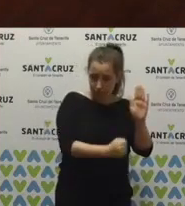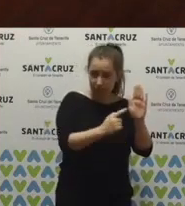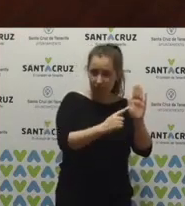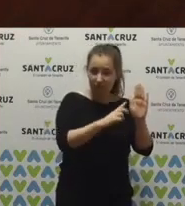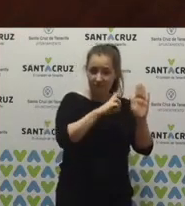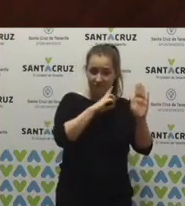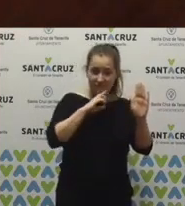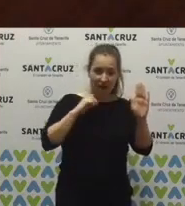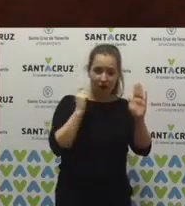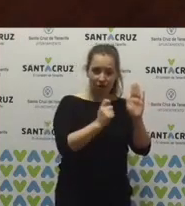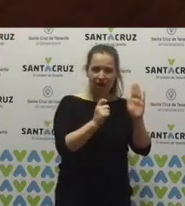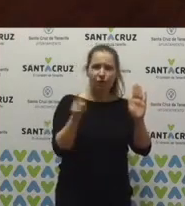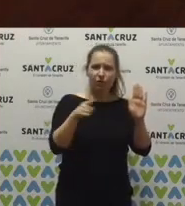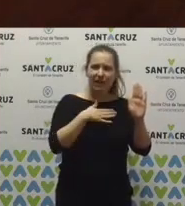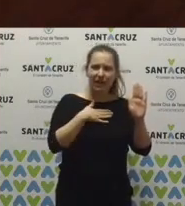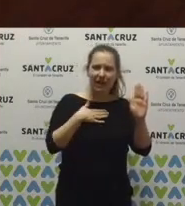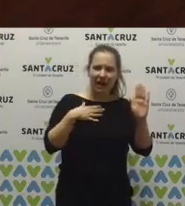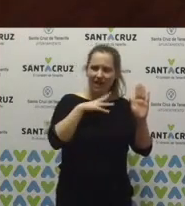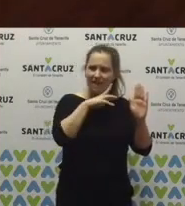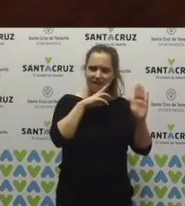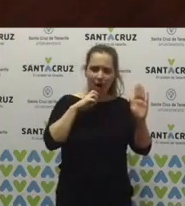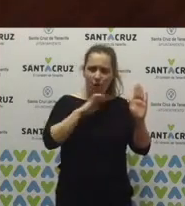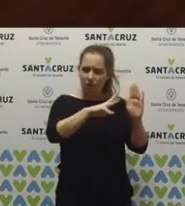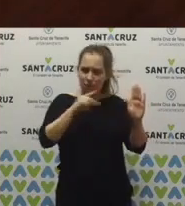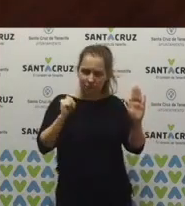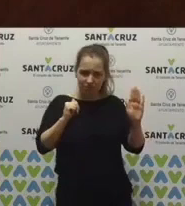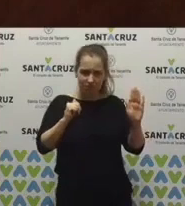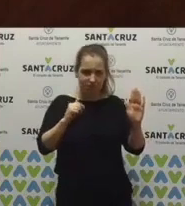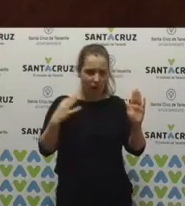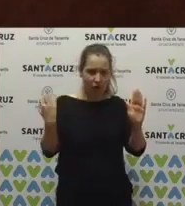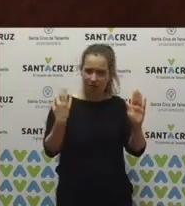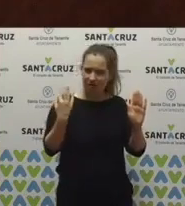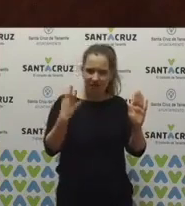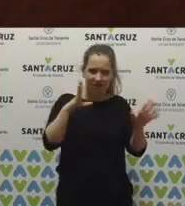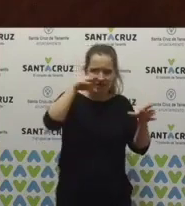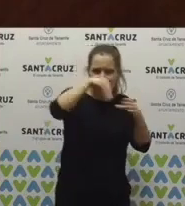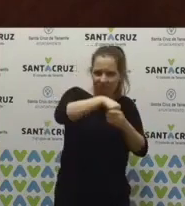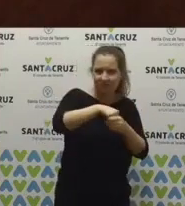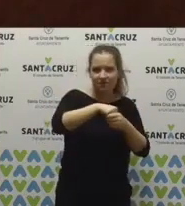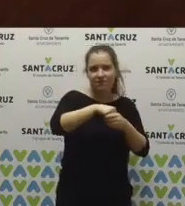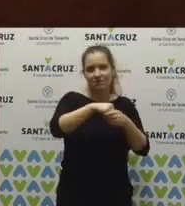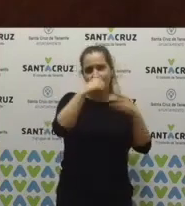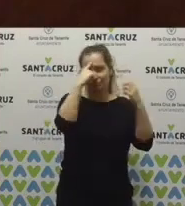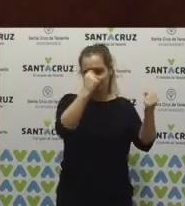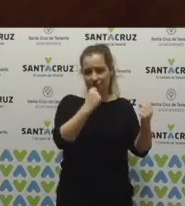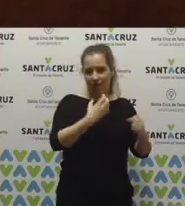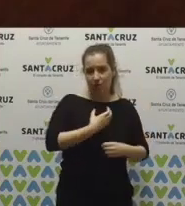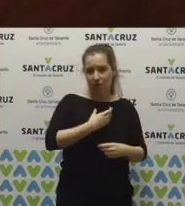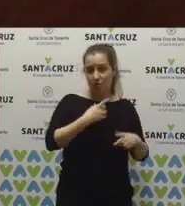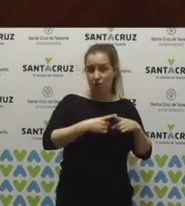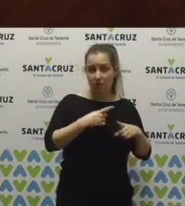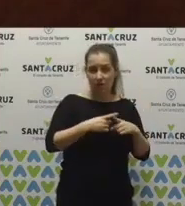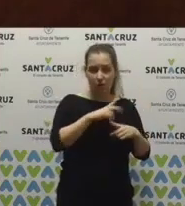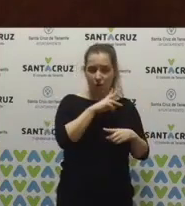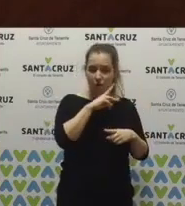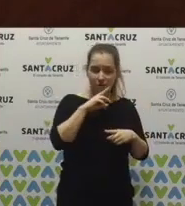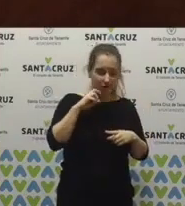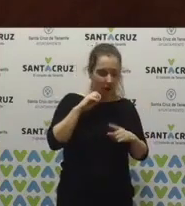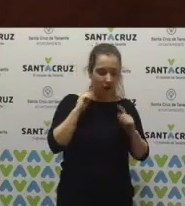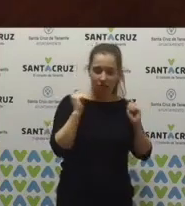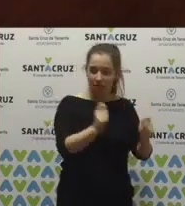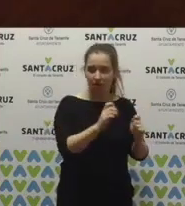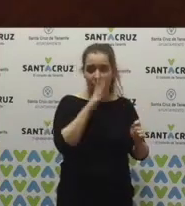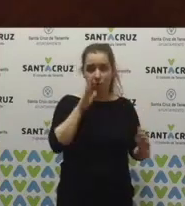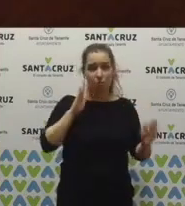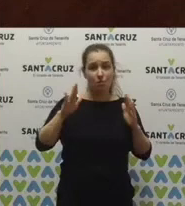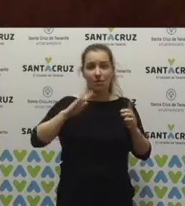se intrínseca innata en una institución como el ayuntamiento de santa cruz que en un momento de crisis debemos estar